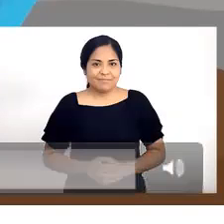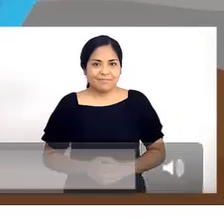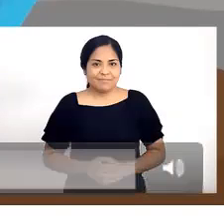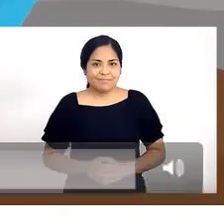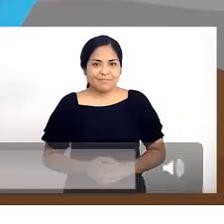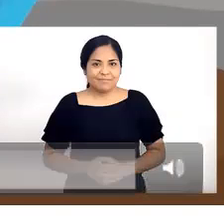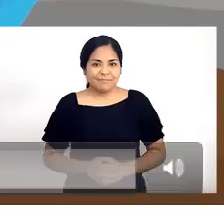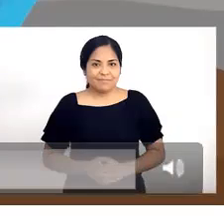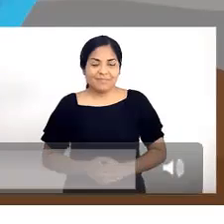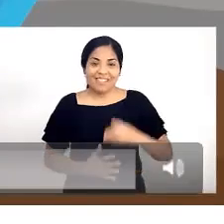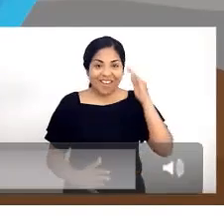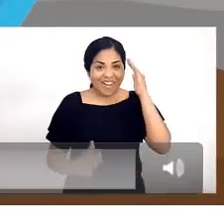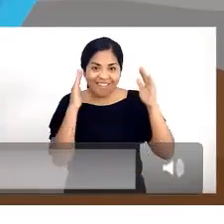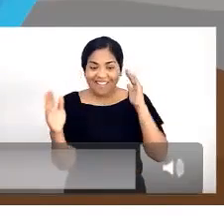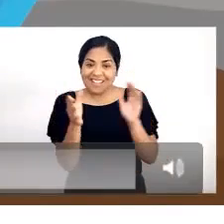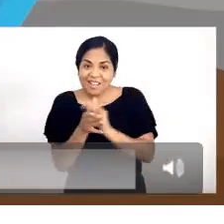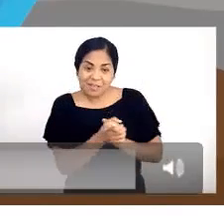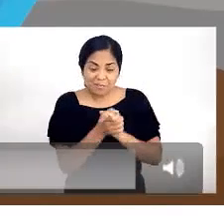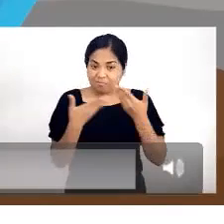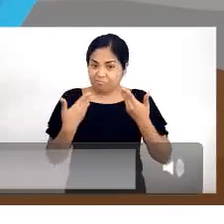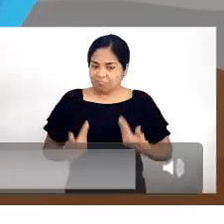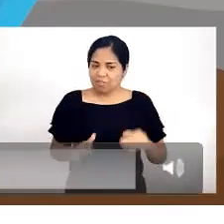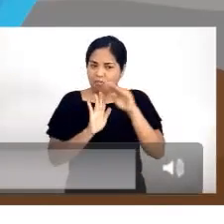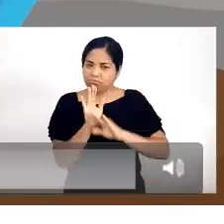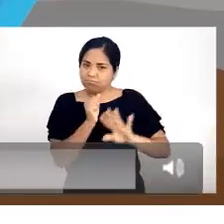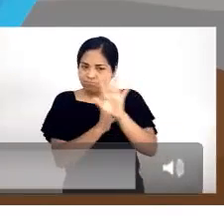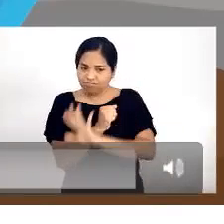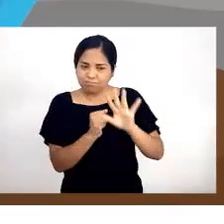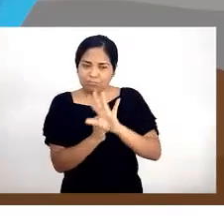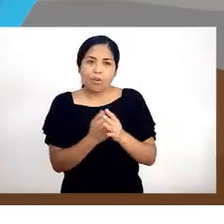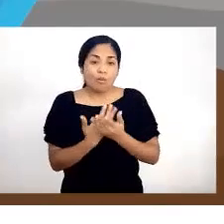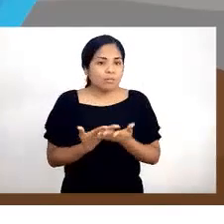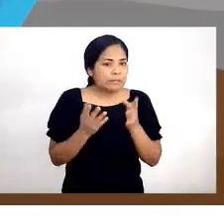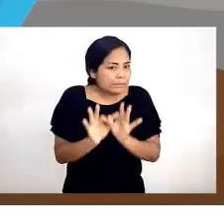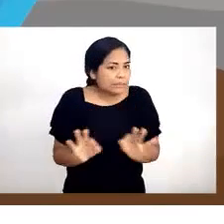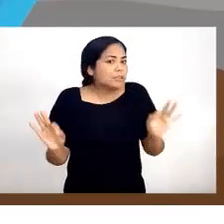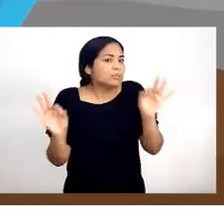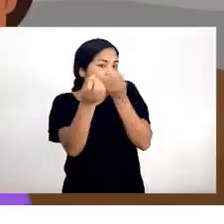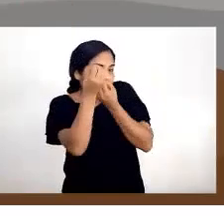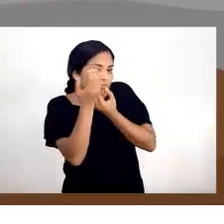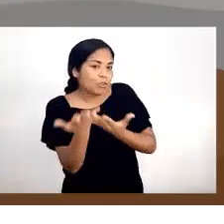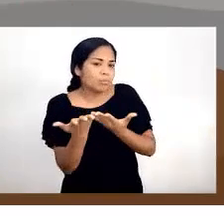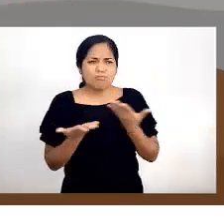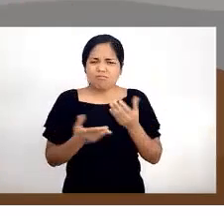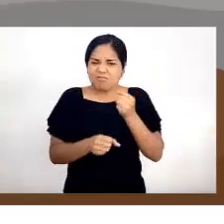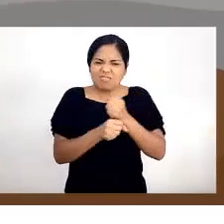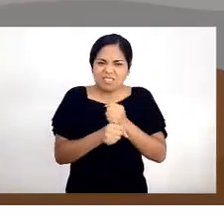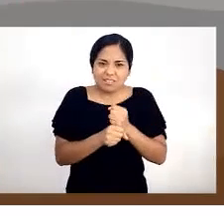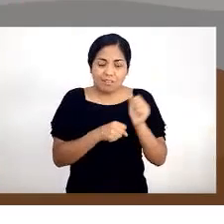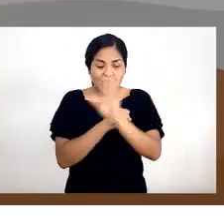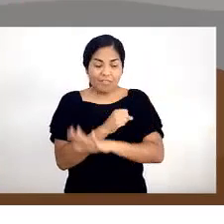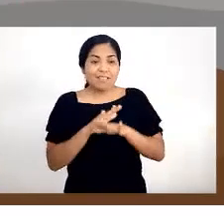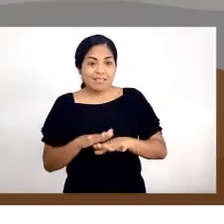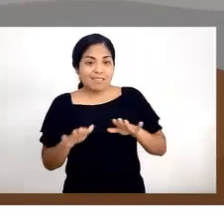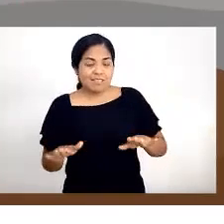luego continuamos. Hola amigos y amigas, soy Salvaguarda y tengo algo muy importante que contarles. Pertenezco a Save